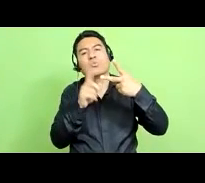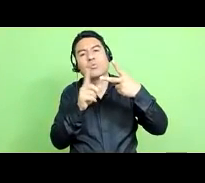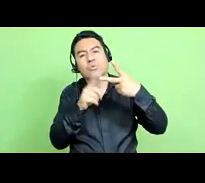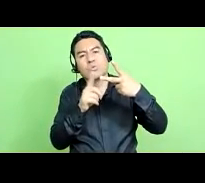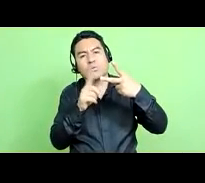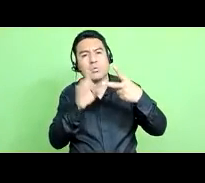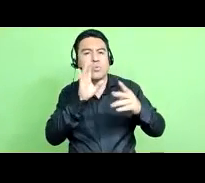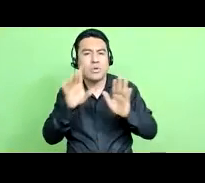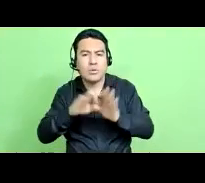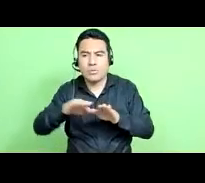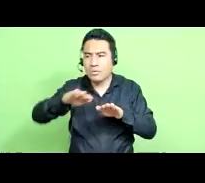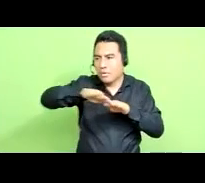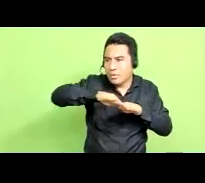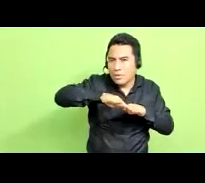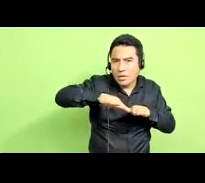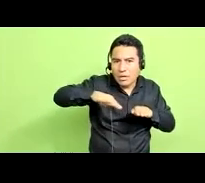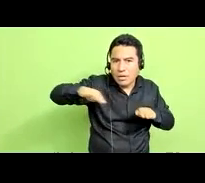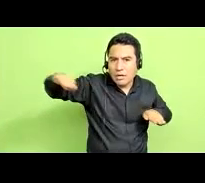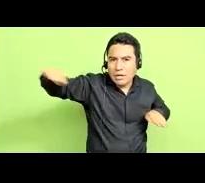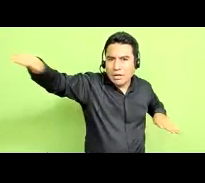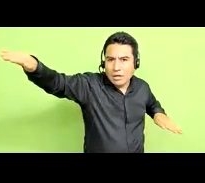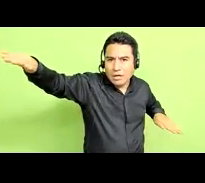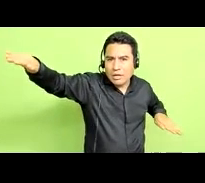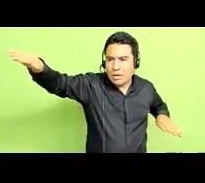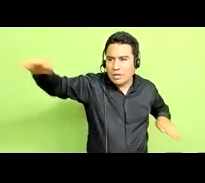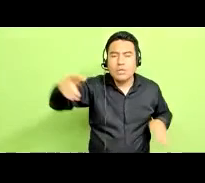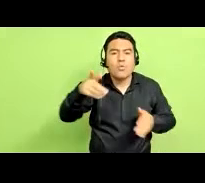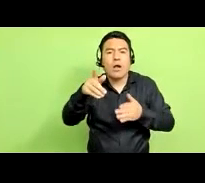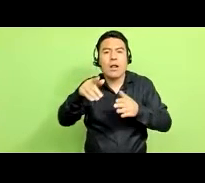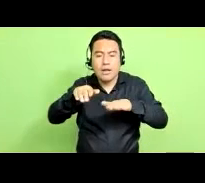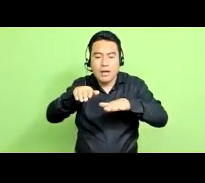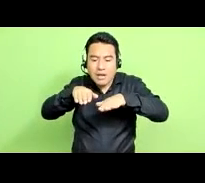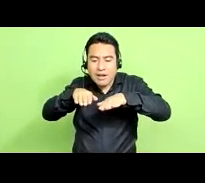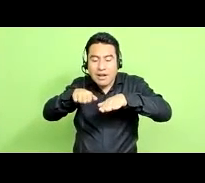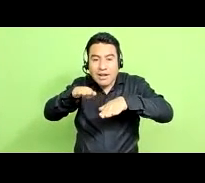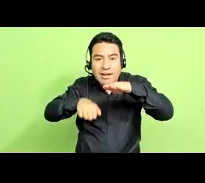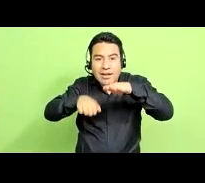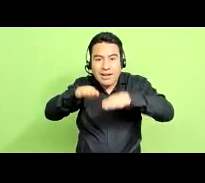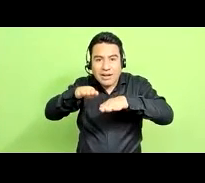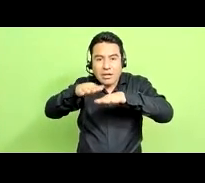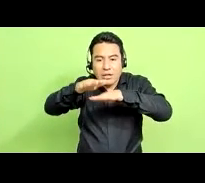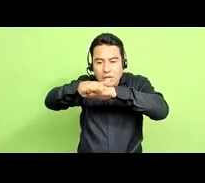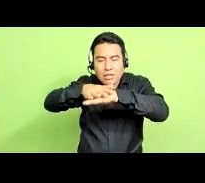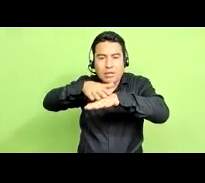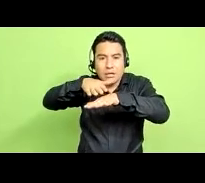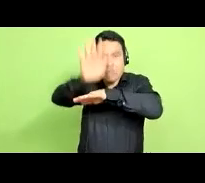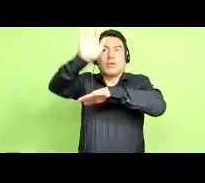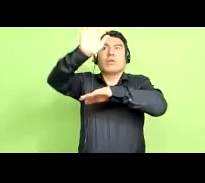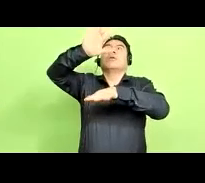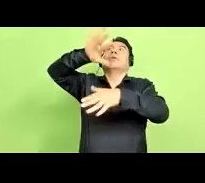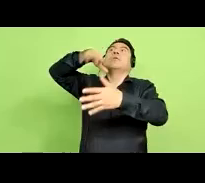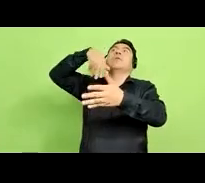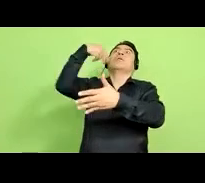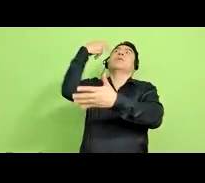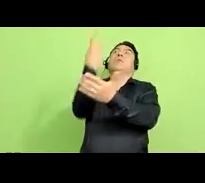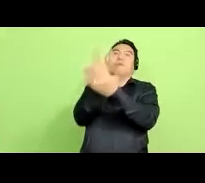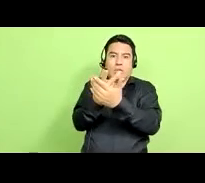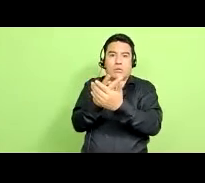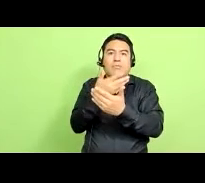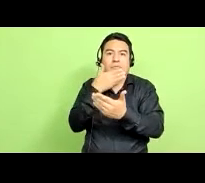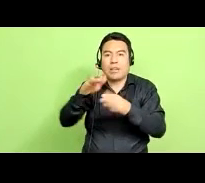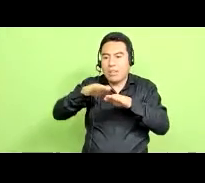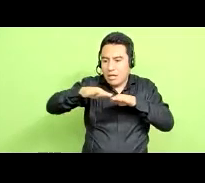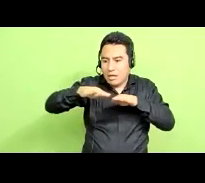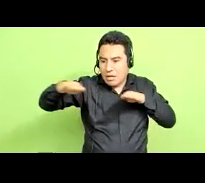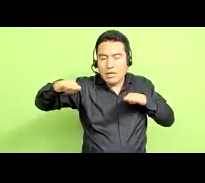rampas tienen que tener un piso antideslizante que debería deberíamos resaltar porque fíjate